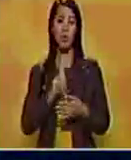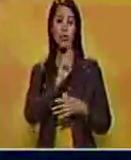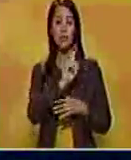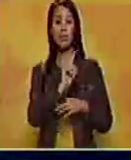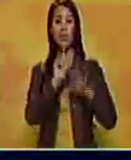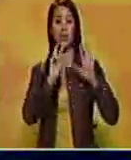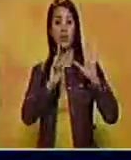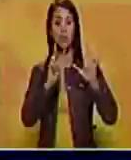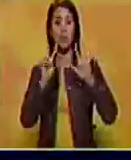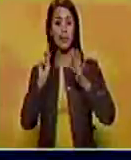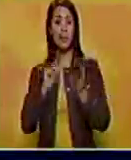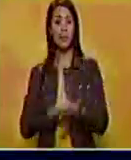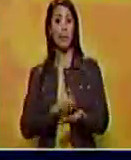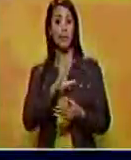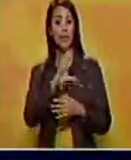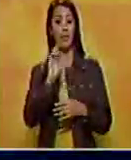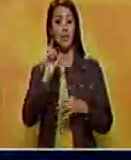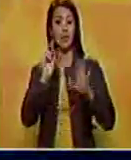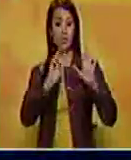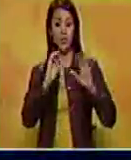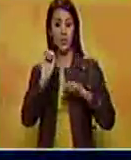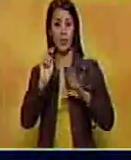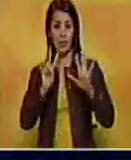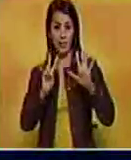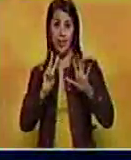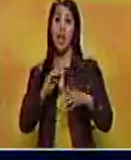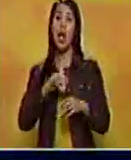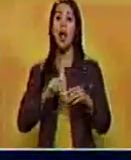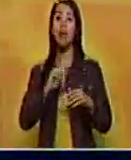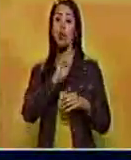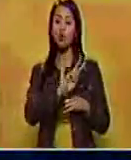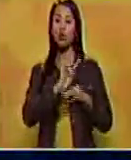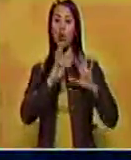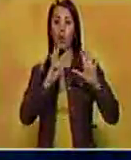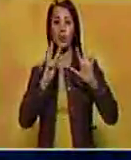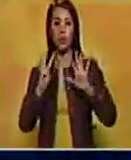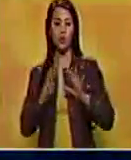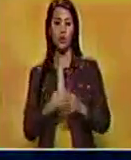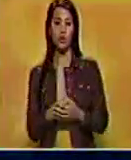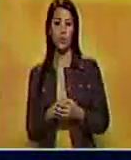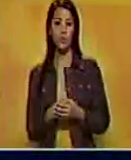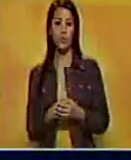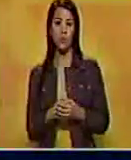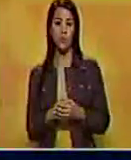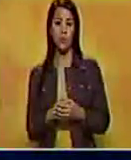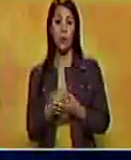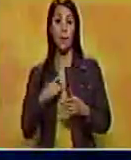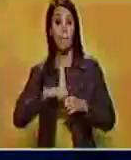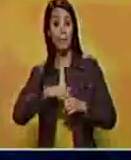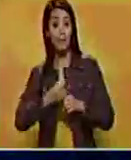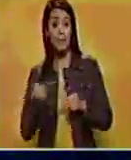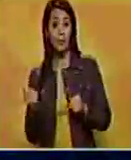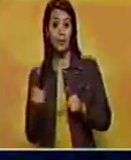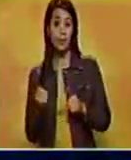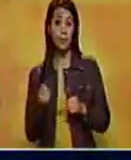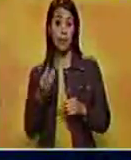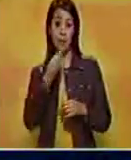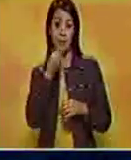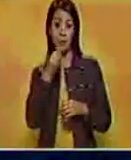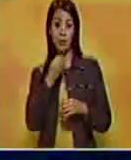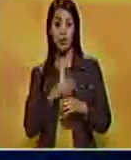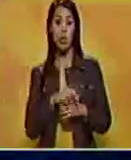177 mil 507 bolívares a 248 mil 510 mientras que el cestaticket pasó de